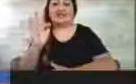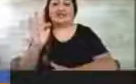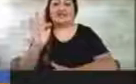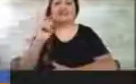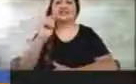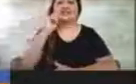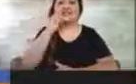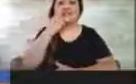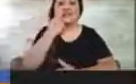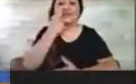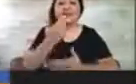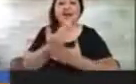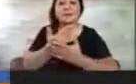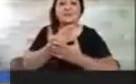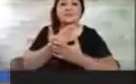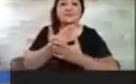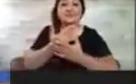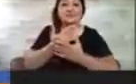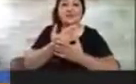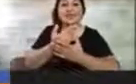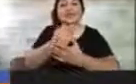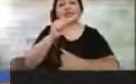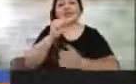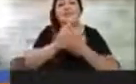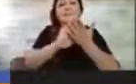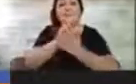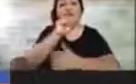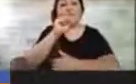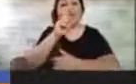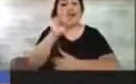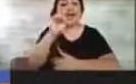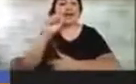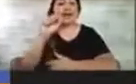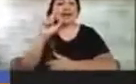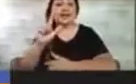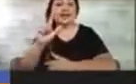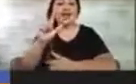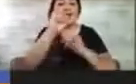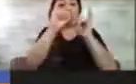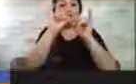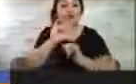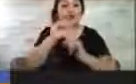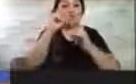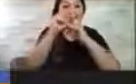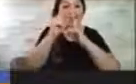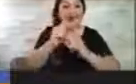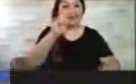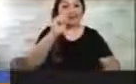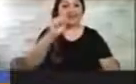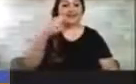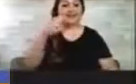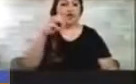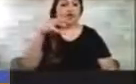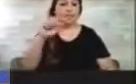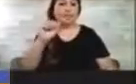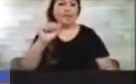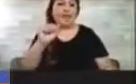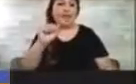ratón, pero son la Arial, Taoma, Calibri, Candara, Corbel, Gil Sanz y Verdana.